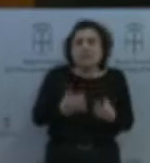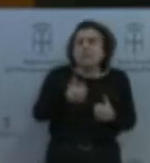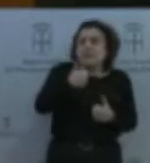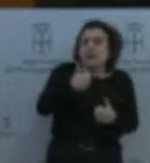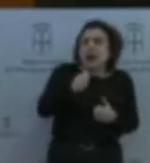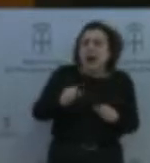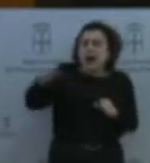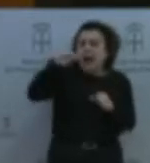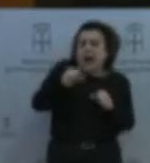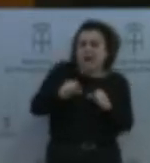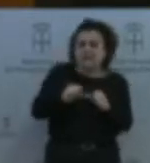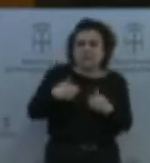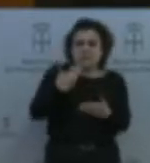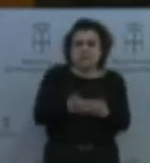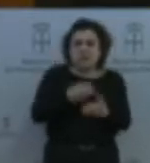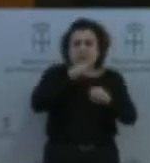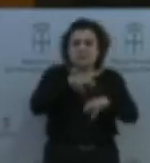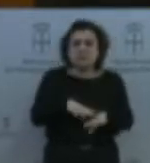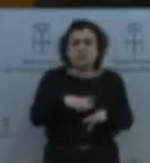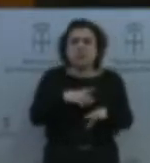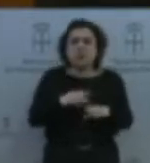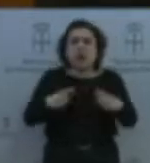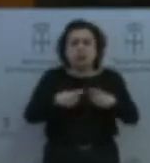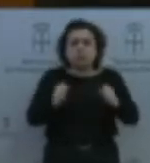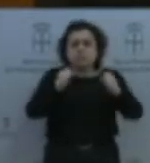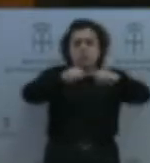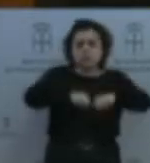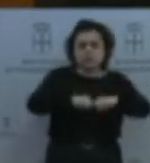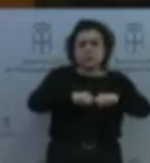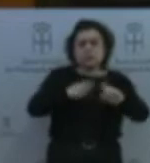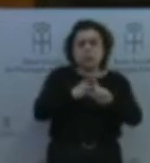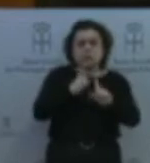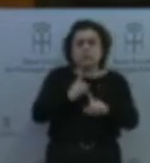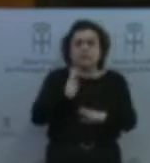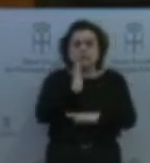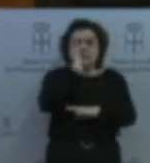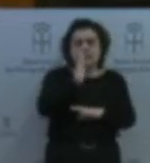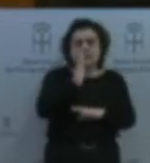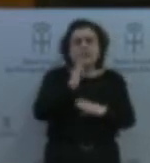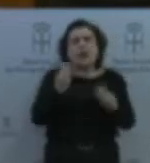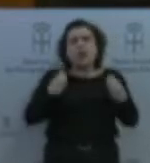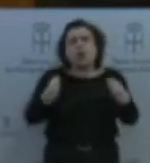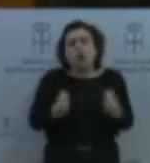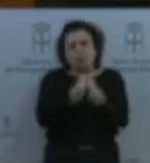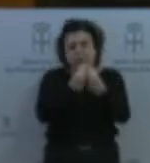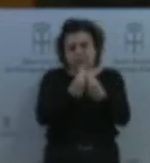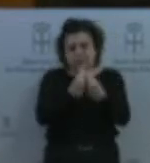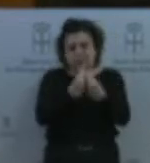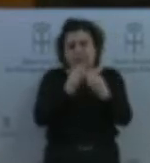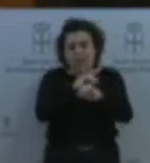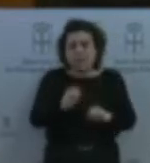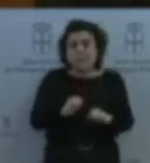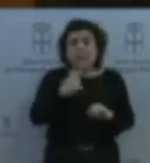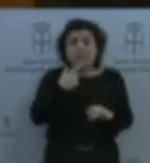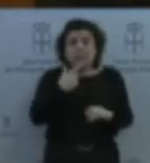fundamentales, tan bajo amenaza, inclusive la convivencia pacífica. Está claro que la erosión del sistema democrático no sucede de un día para otro. La